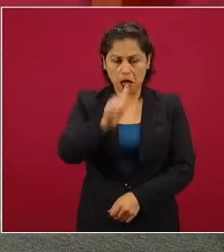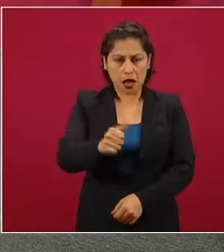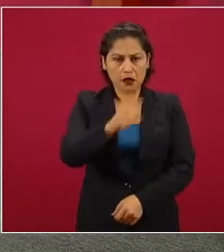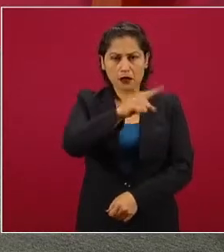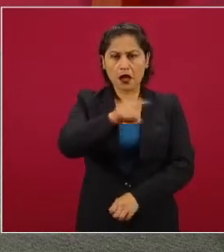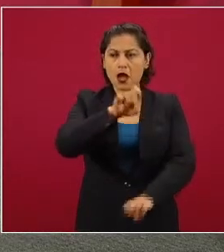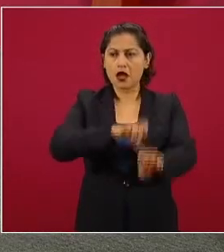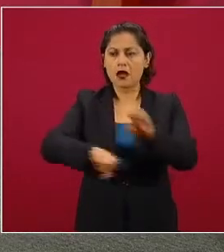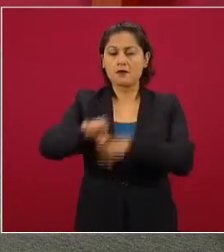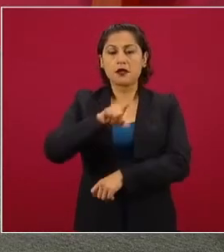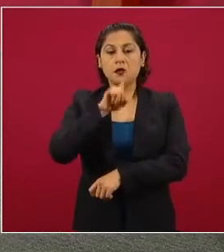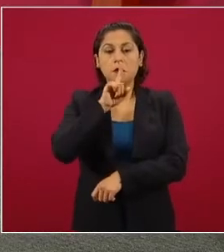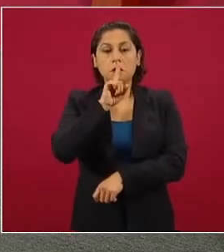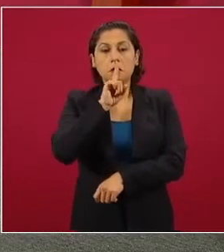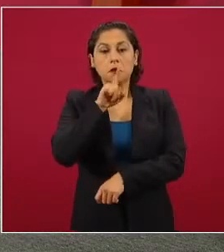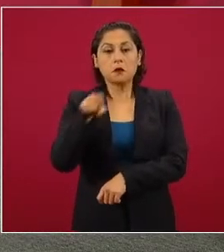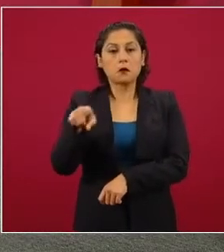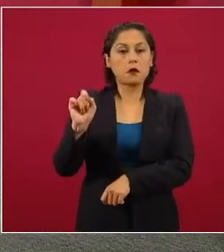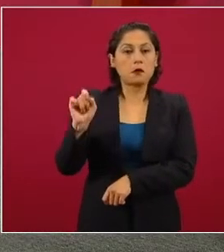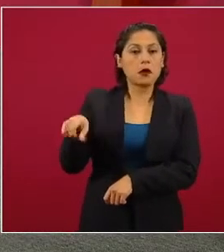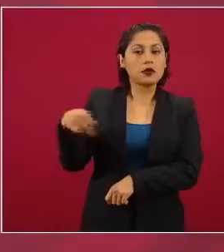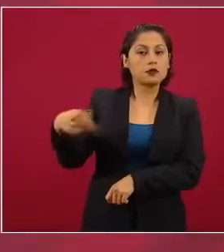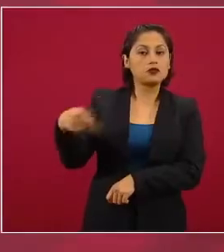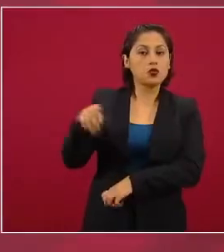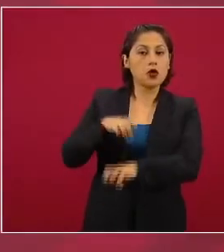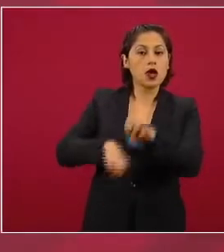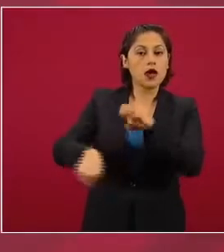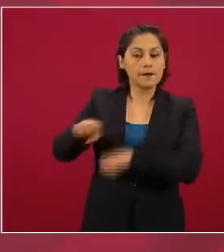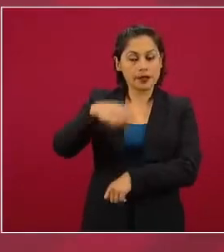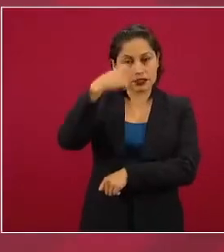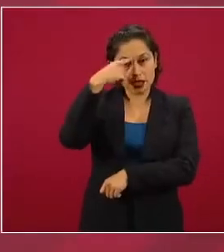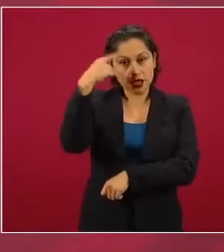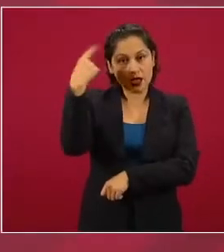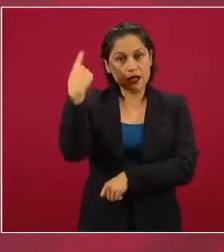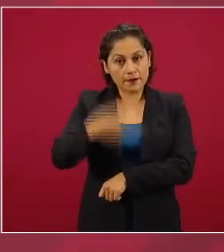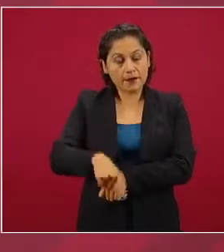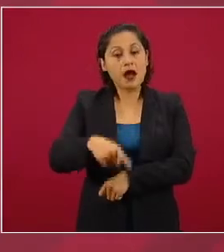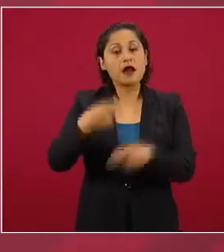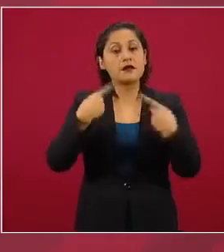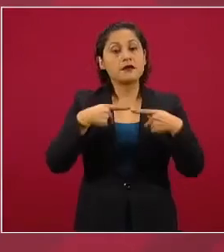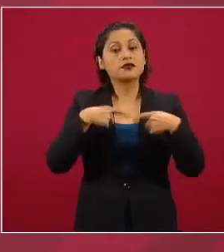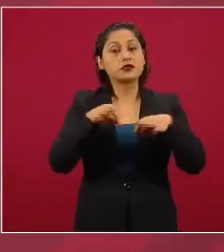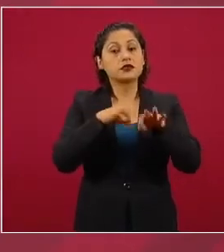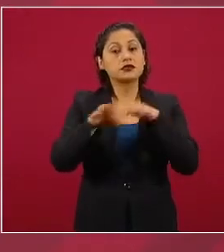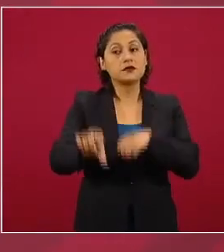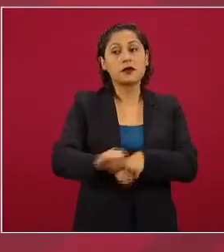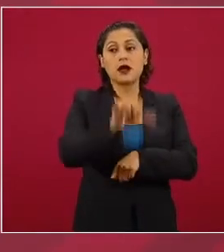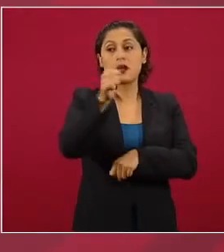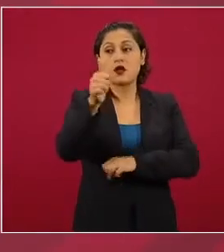para que no le cubrieran a los trabajadores